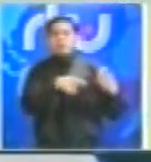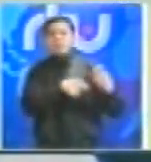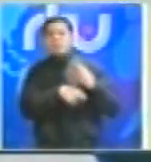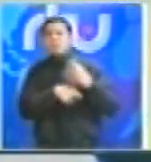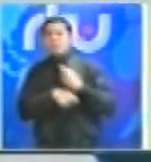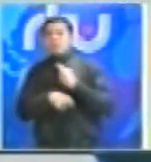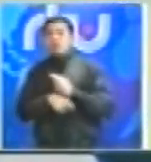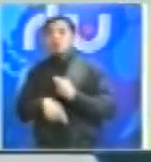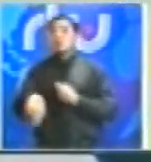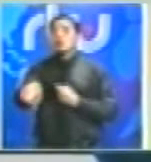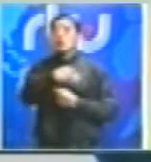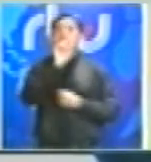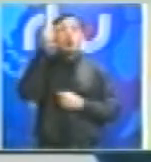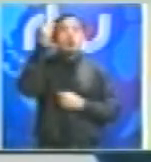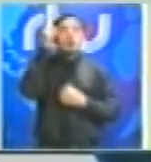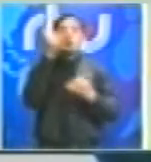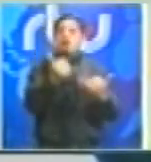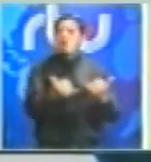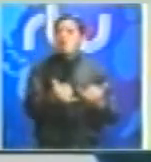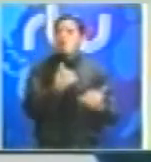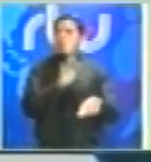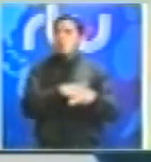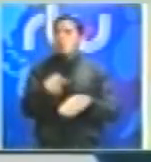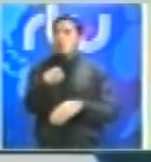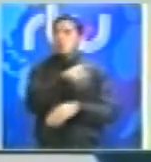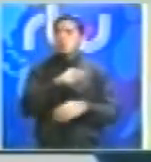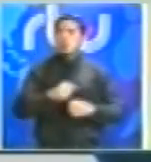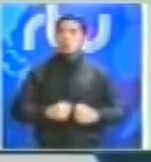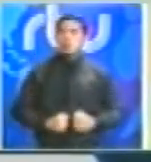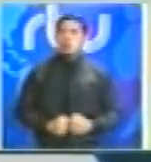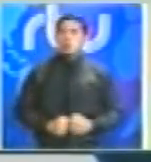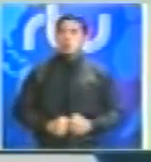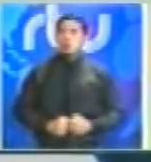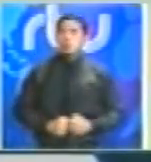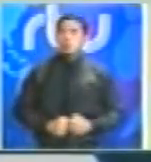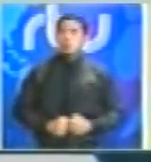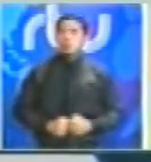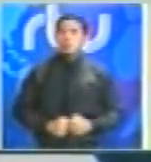funcionarios del gobierno. Valeria Rosales, RTU, el canal de las noticias.